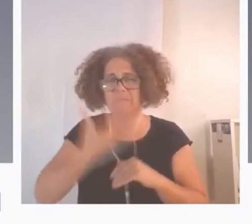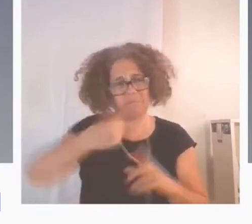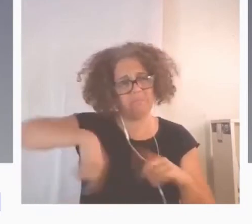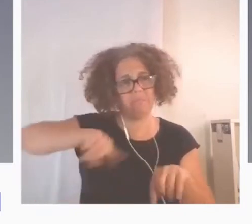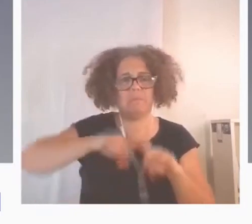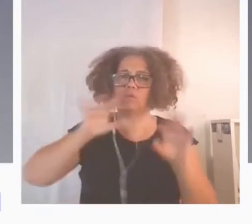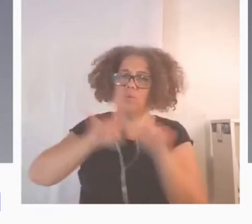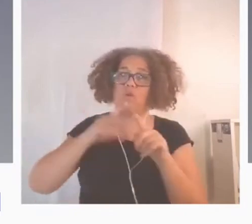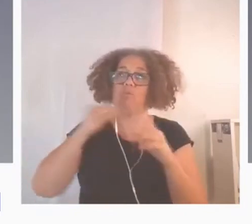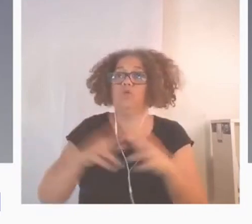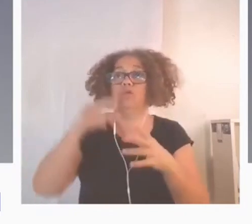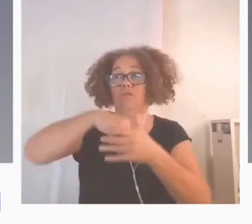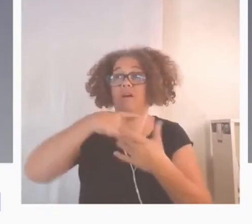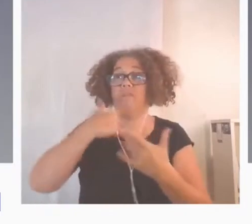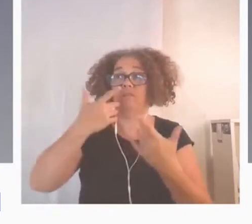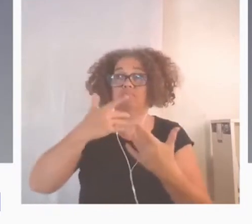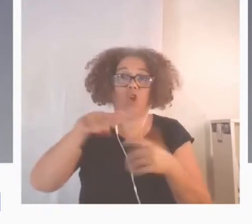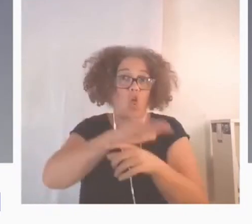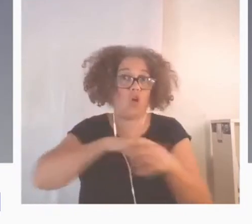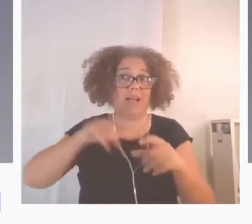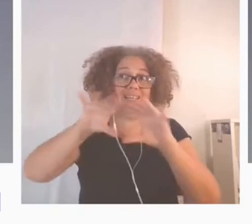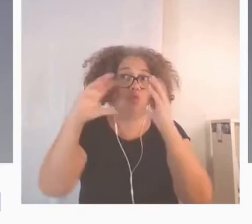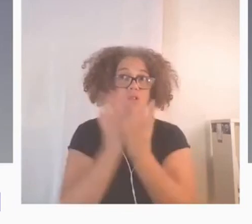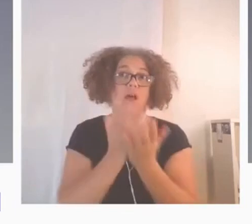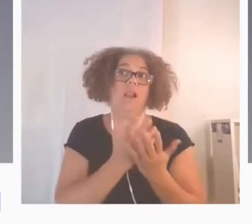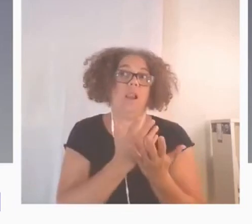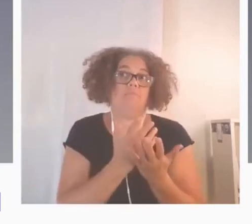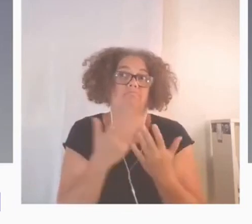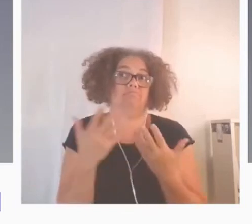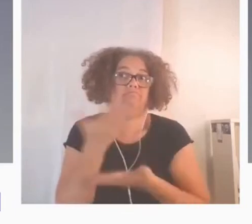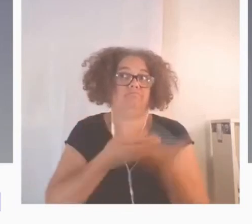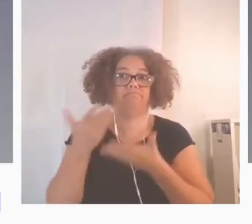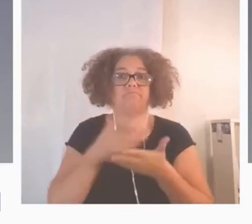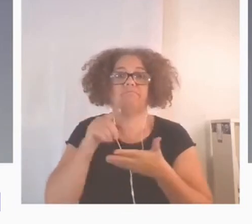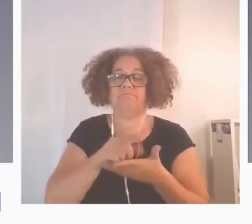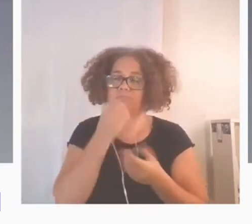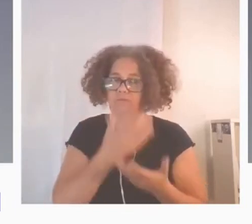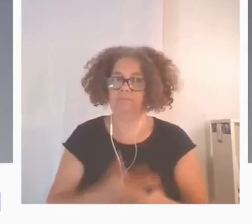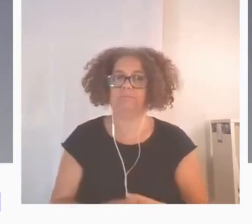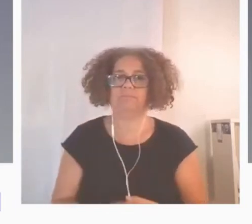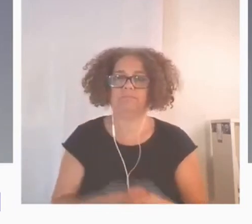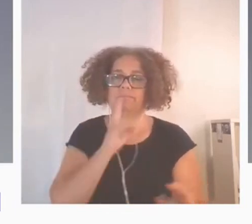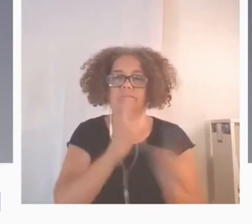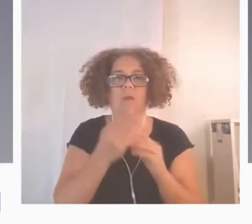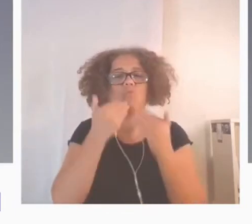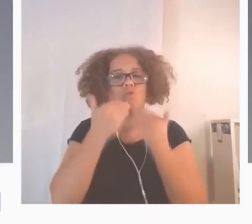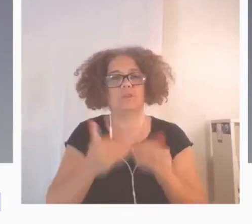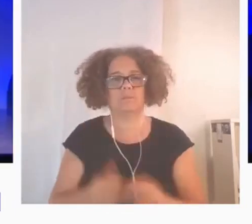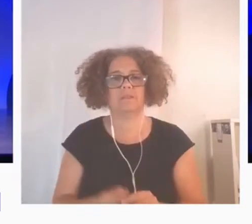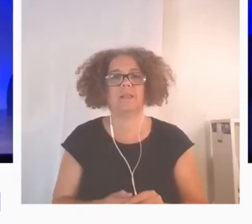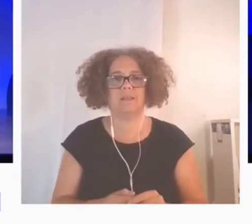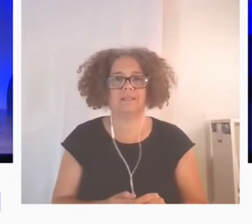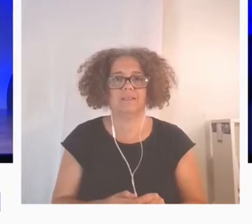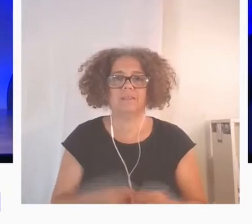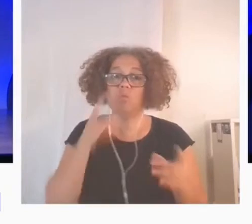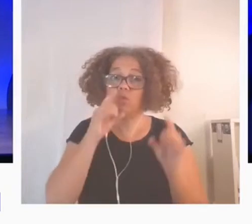sociedad local y mundial, teniendo siempre claro ese gran momento en idea. Muchísimas gracias, Paula Cristina, Gracias. que vaya muy